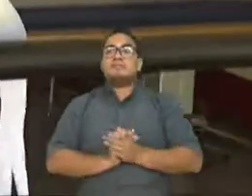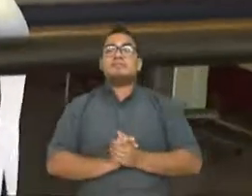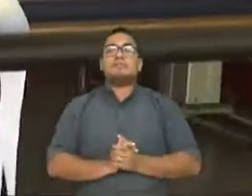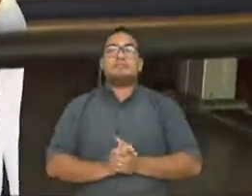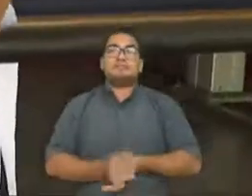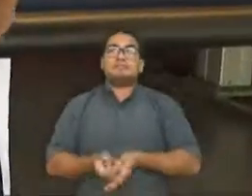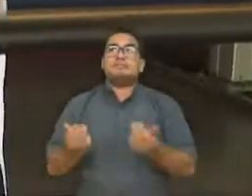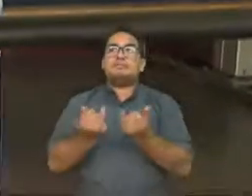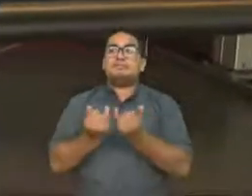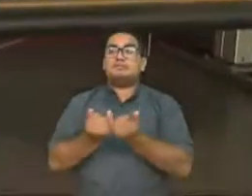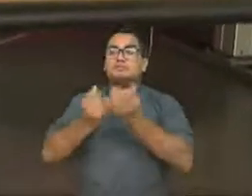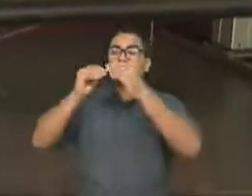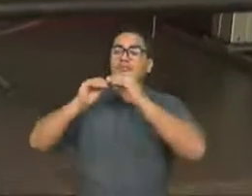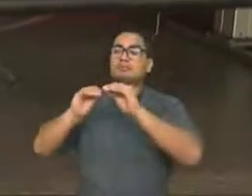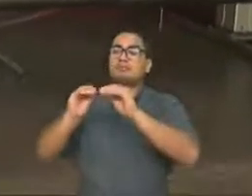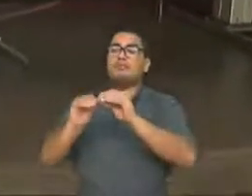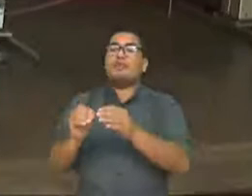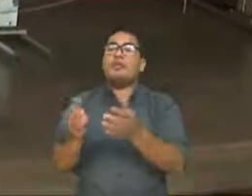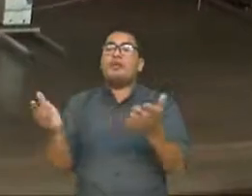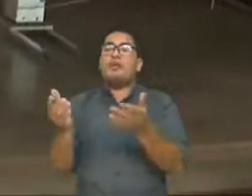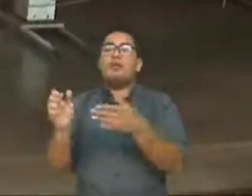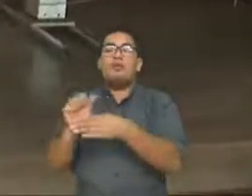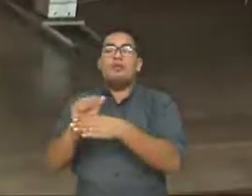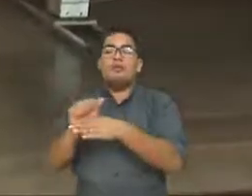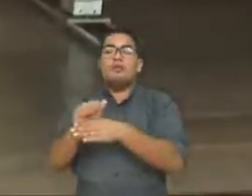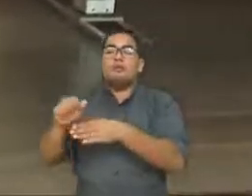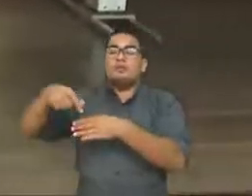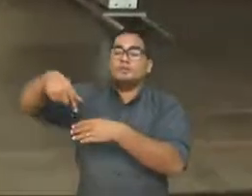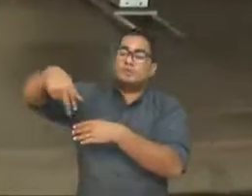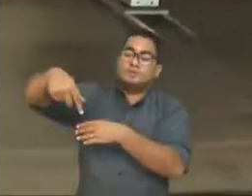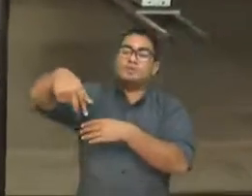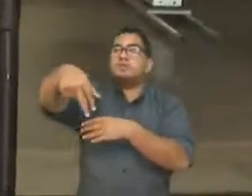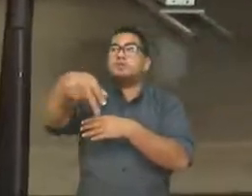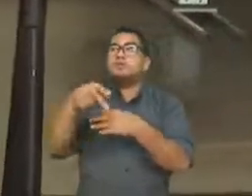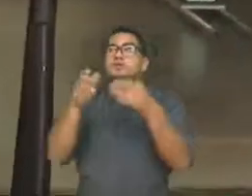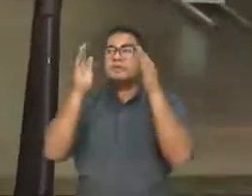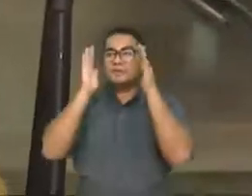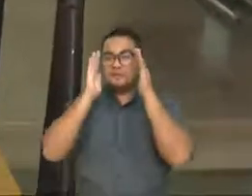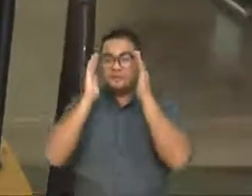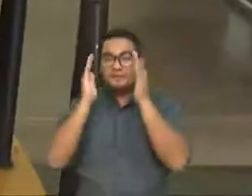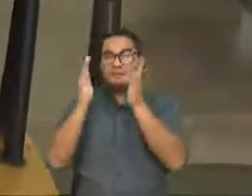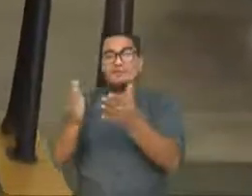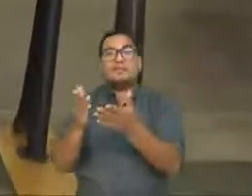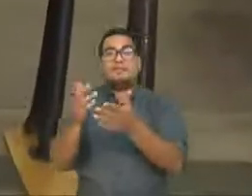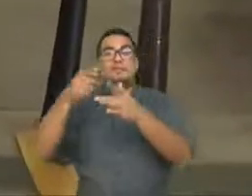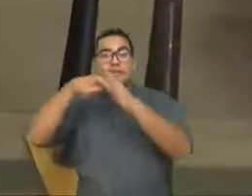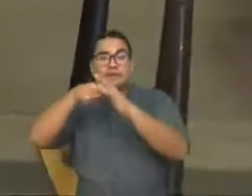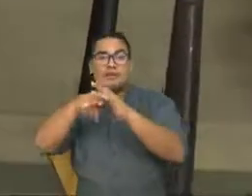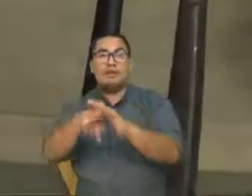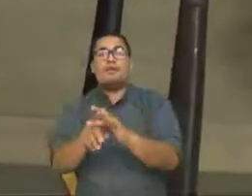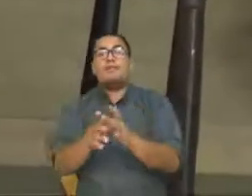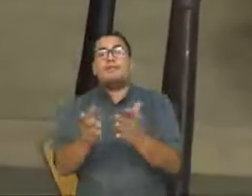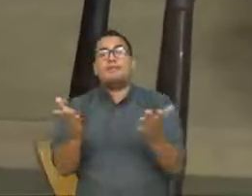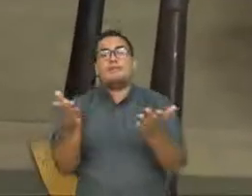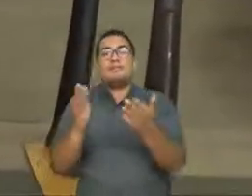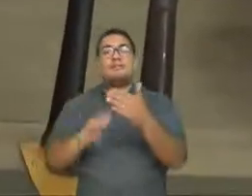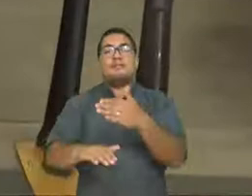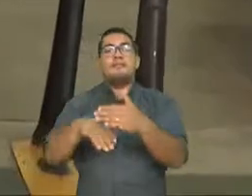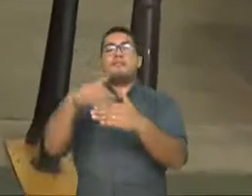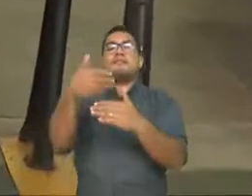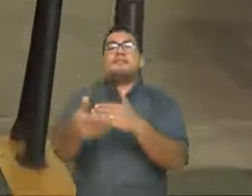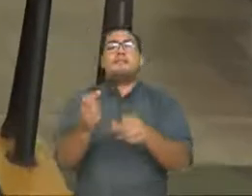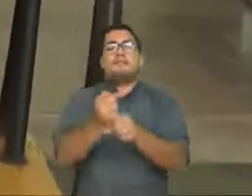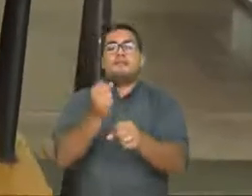mismos le enseñan cómo utilizarla aquí, aparte de la atención que ustedes le brindan, la atención psicológica. Luego viene la